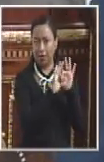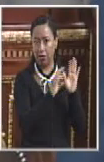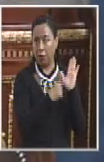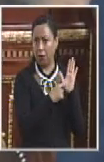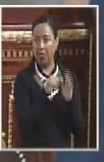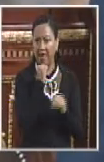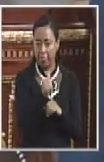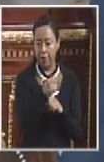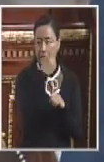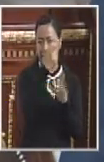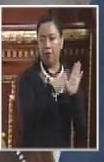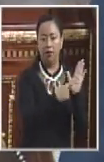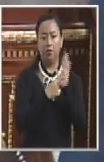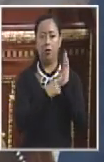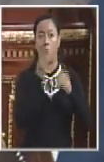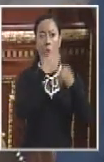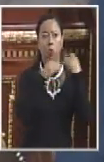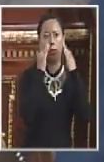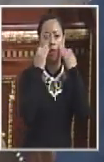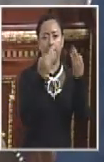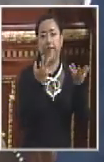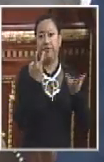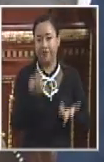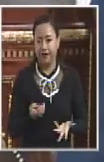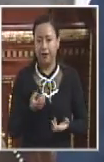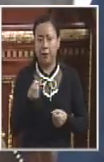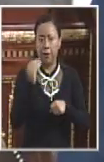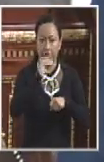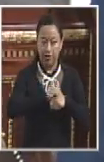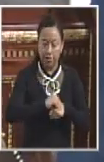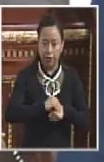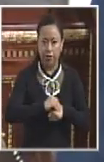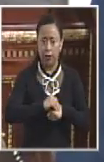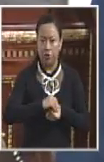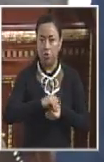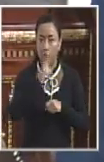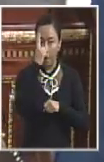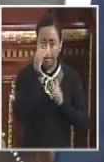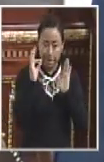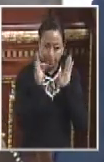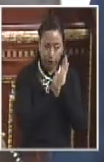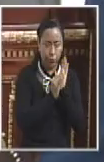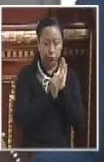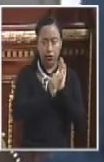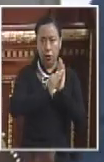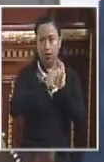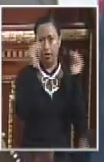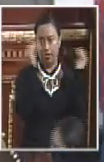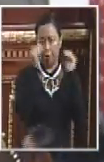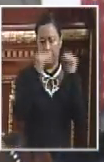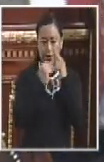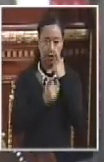están aceptando la incorporación de un punto de debate. Eso es lo que estamos pidiendo. Pido que sea nominal.